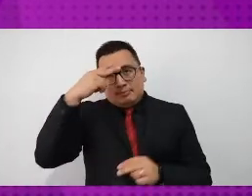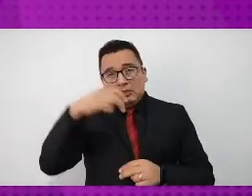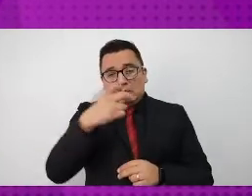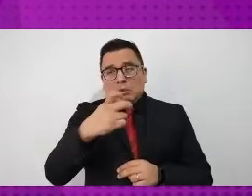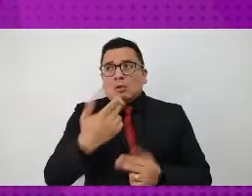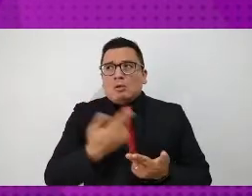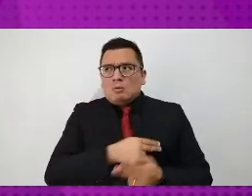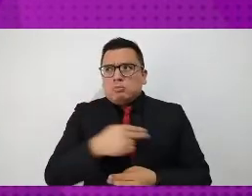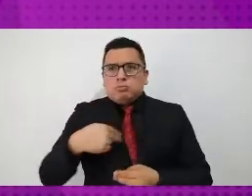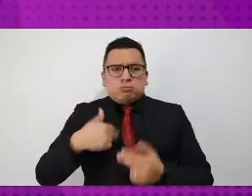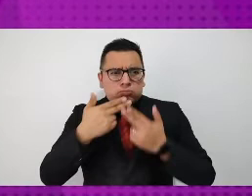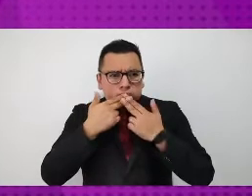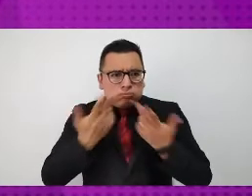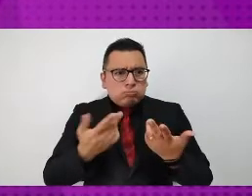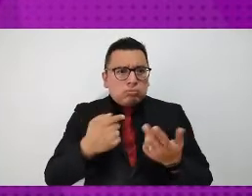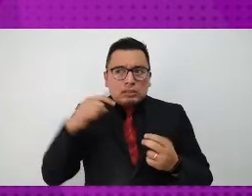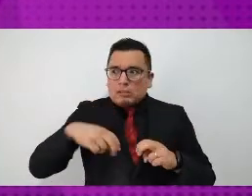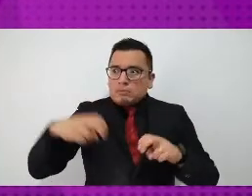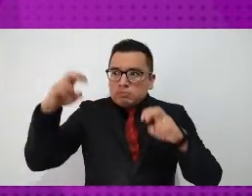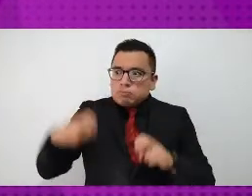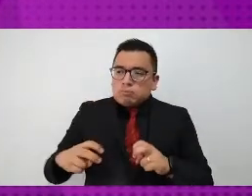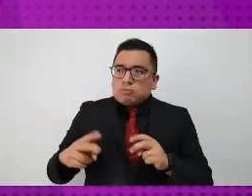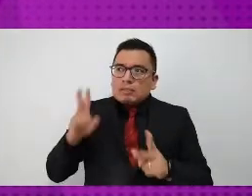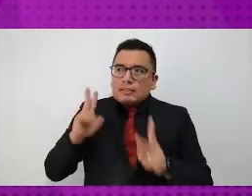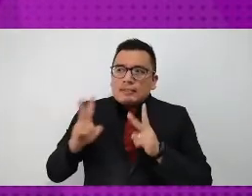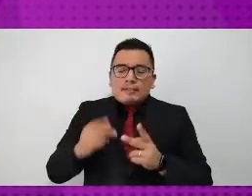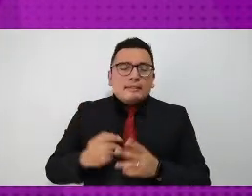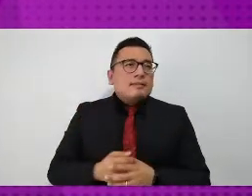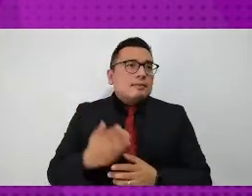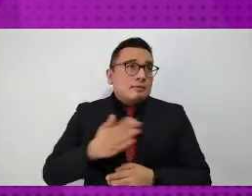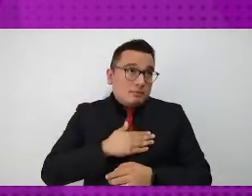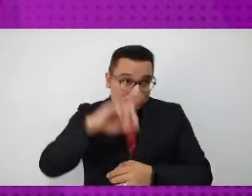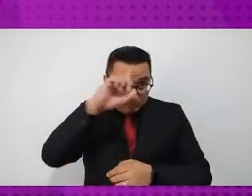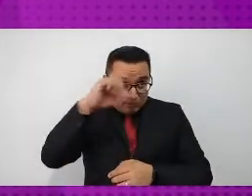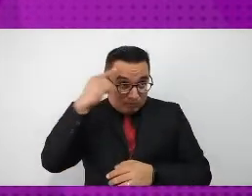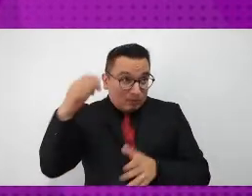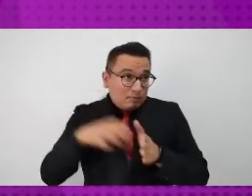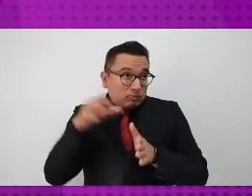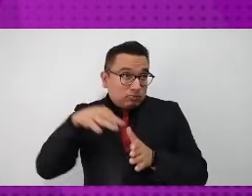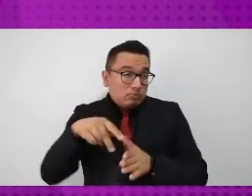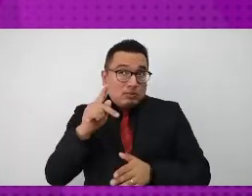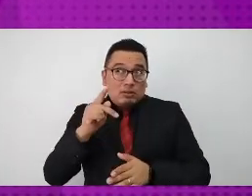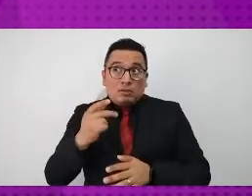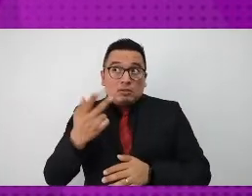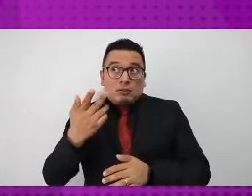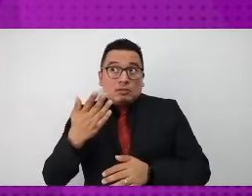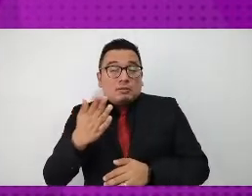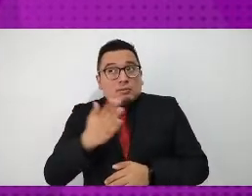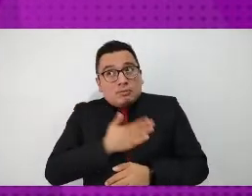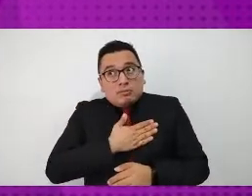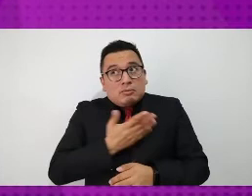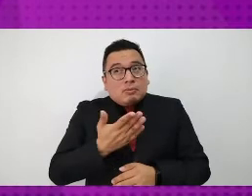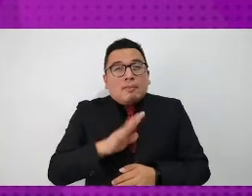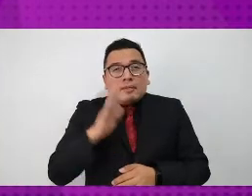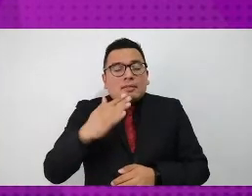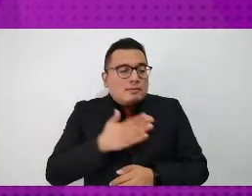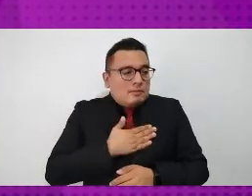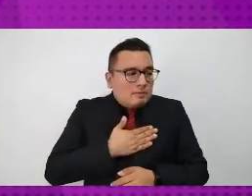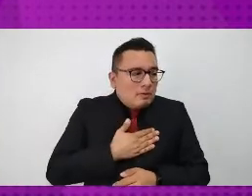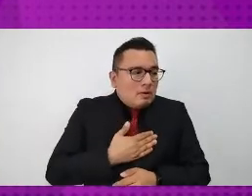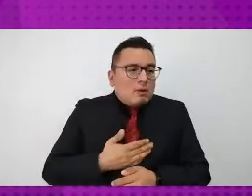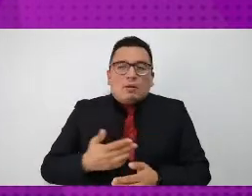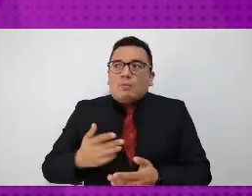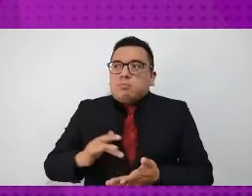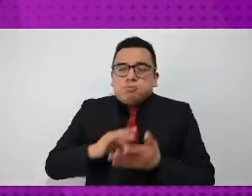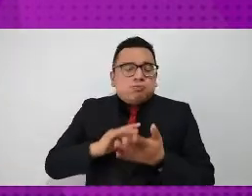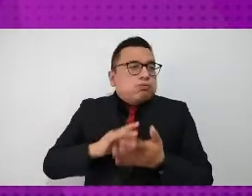valora estos espacios de estar sentado hoy aquí como consejero para en realidad soy un ciudadano soy una activista que fue construyendo que fue